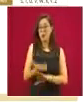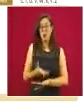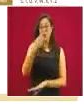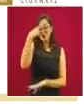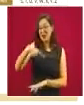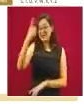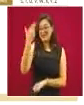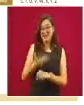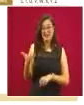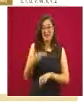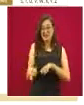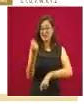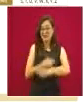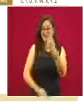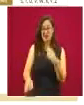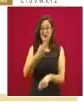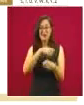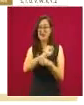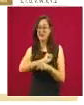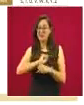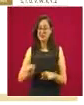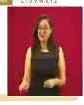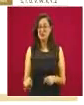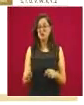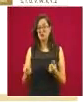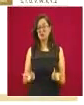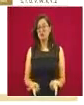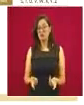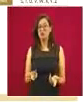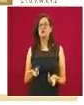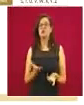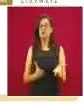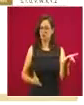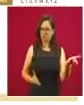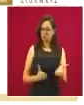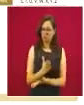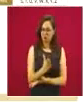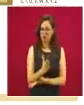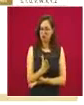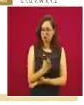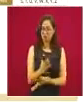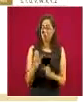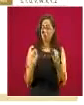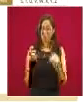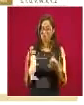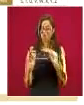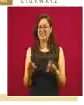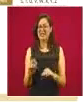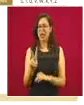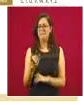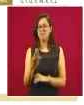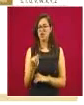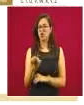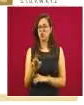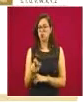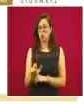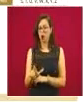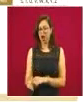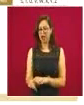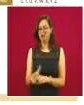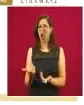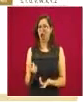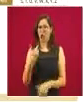cabo su trámite. Los trámites son en estos pasos. Ingresamos a través de la oficina virtual del ISSSTE, a través de la